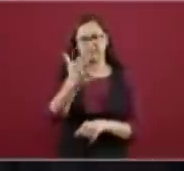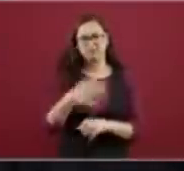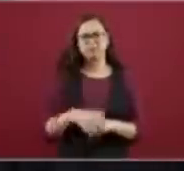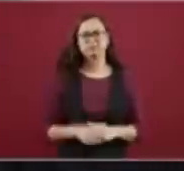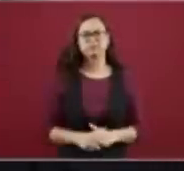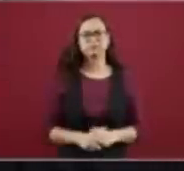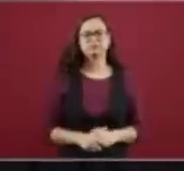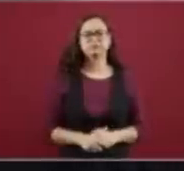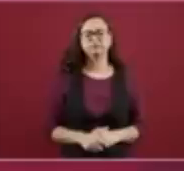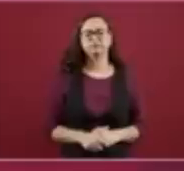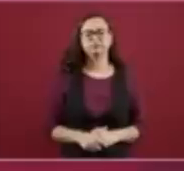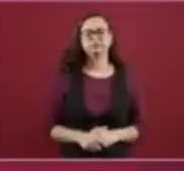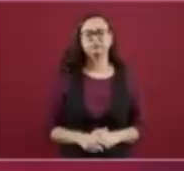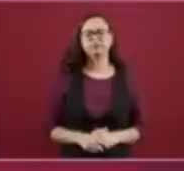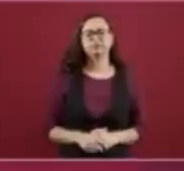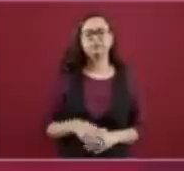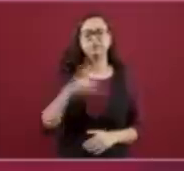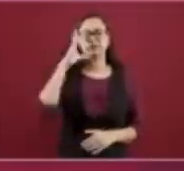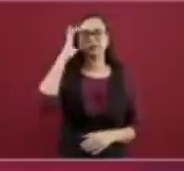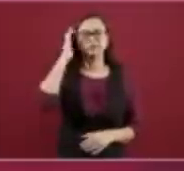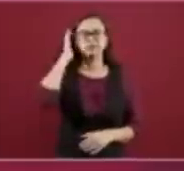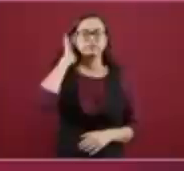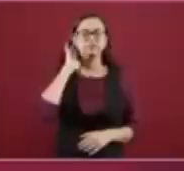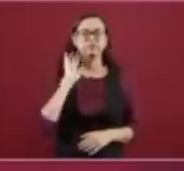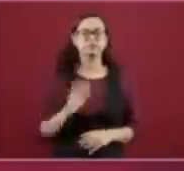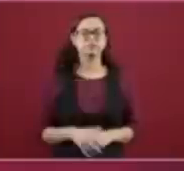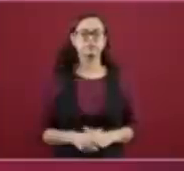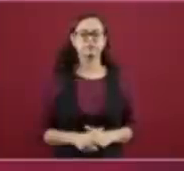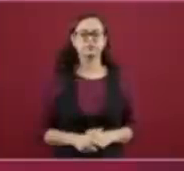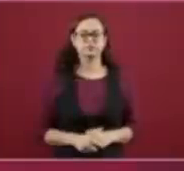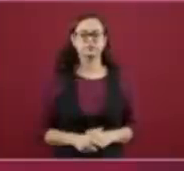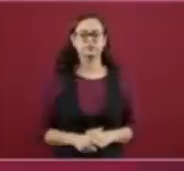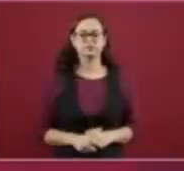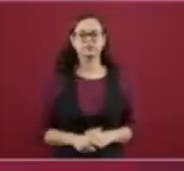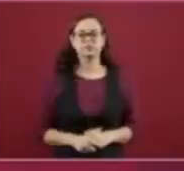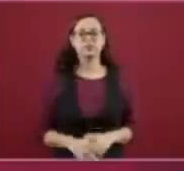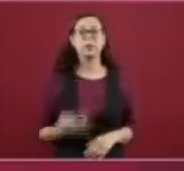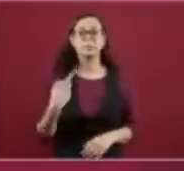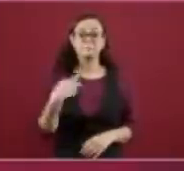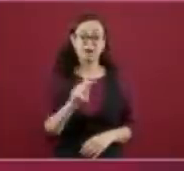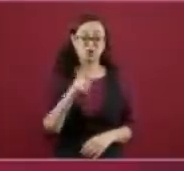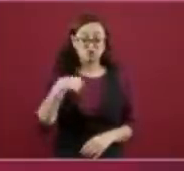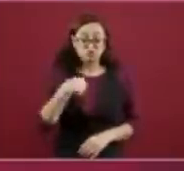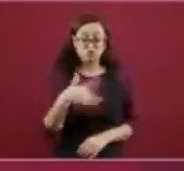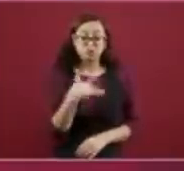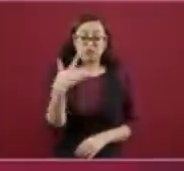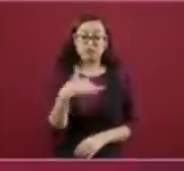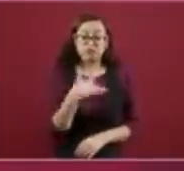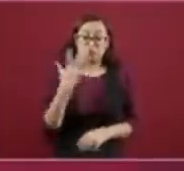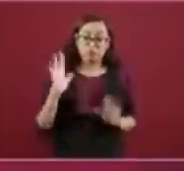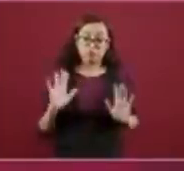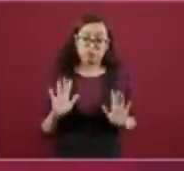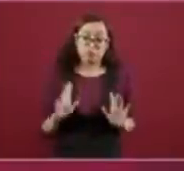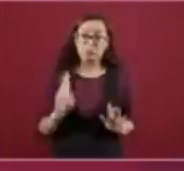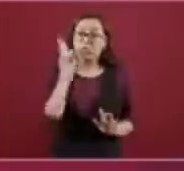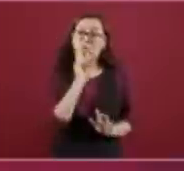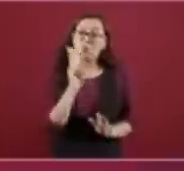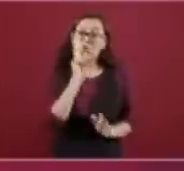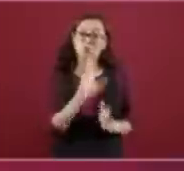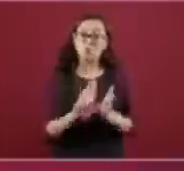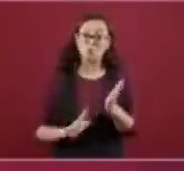yo considero, y a las pruebas me remito, además vamos a poder